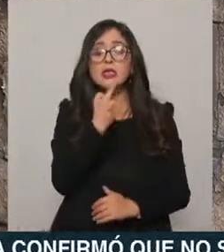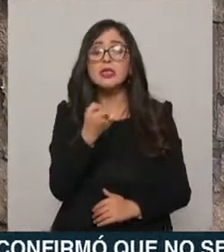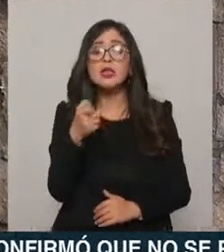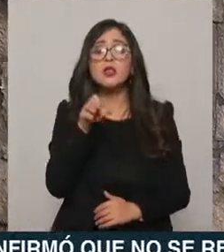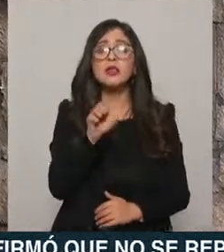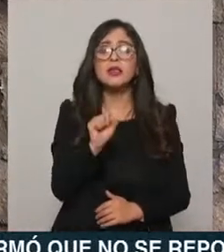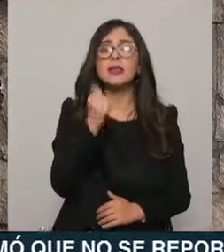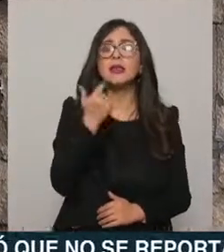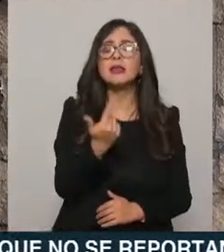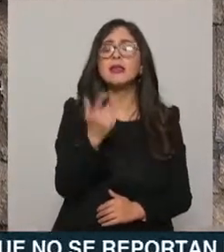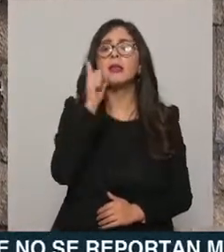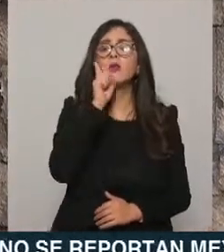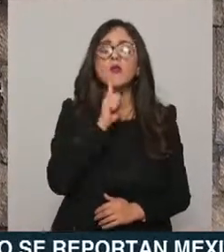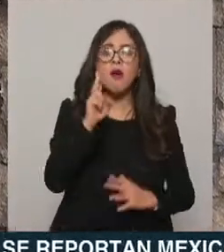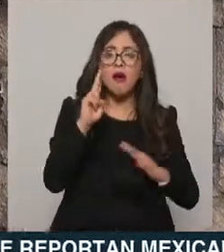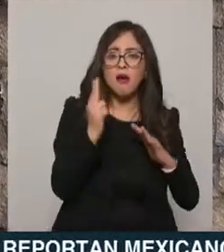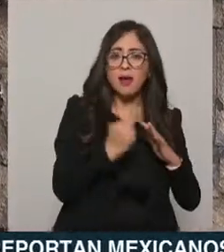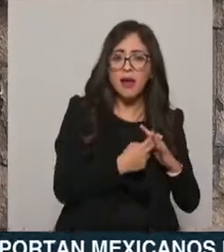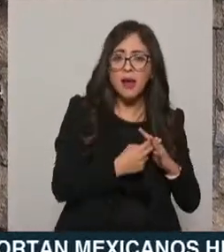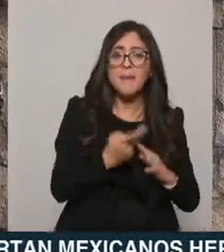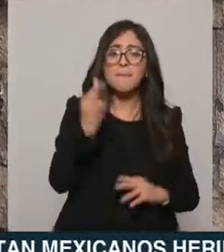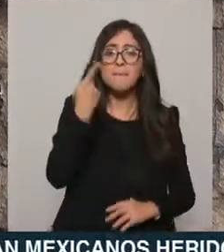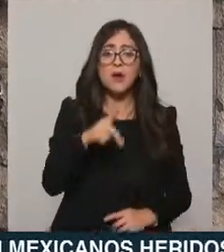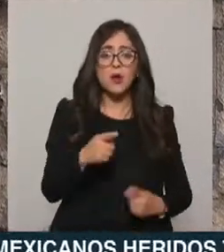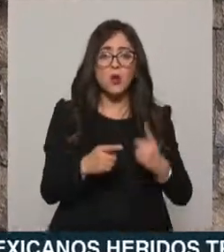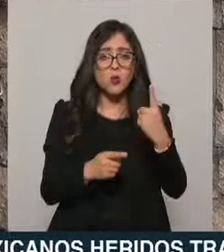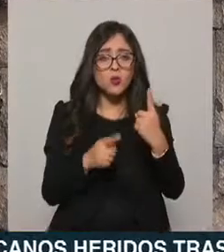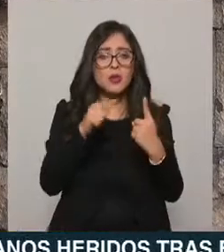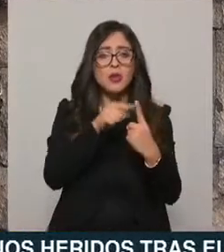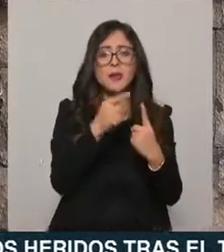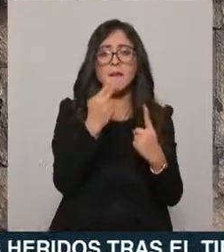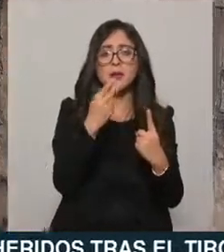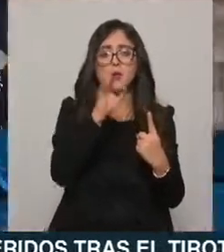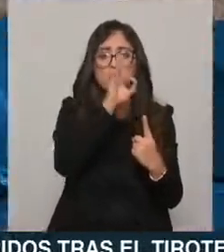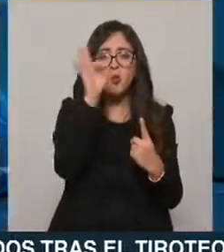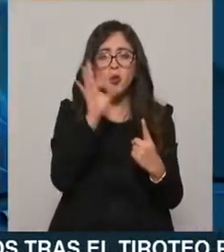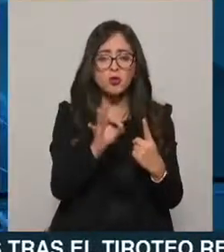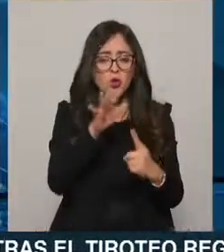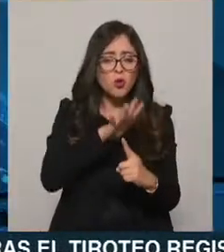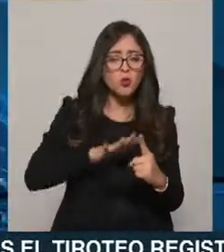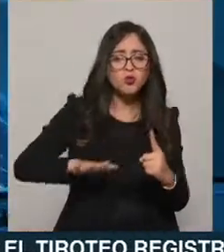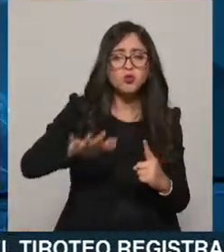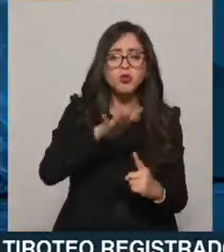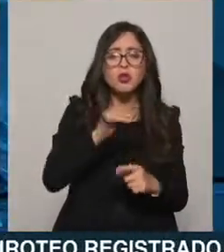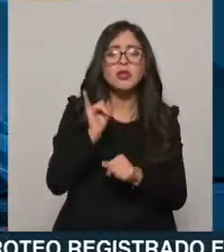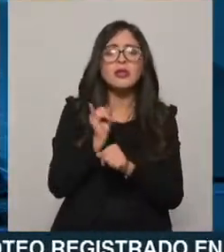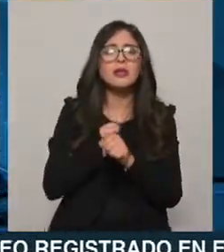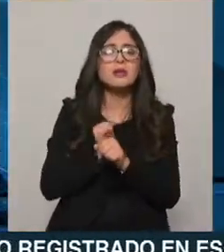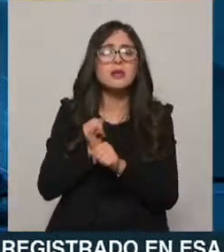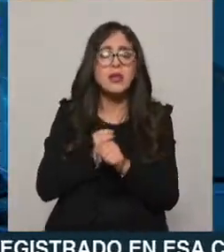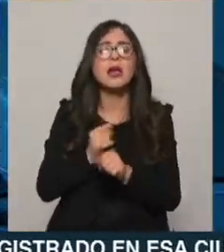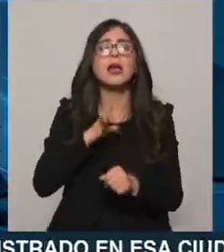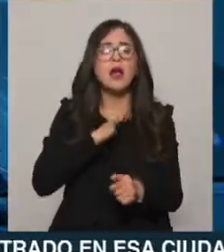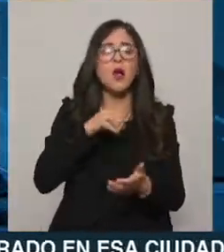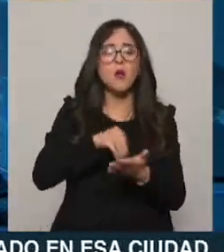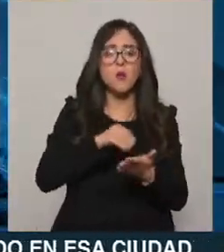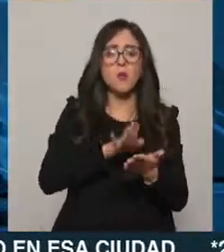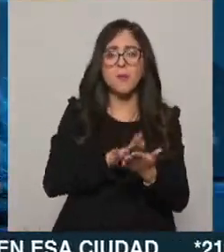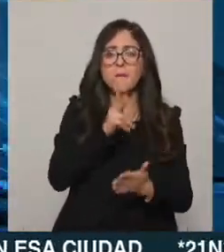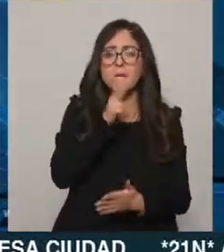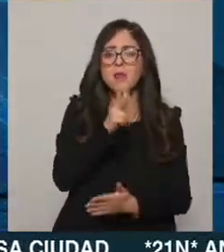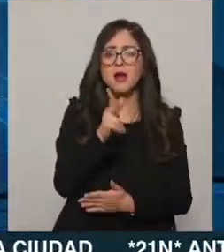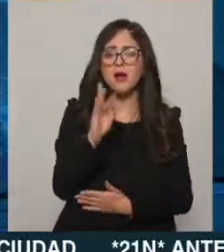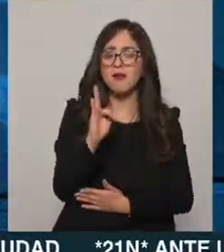167 mujeres fueron asesinadas y de ellas solamente el 25% de estos casos fue investigado como un feminicidio. Sabemos que en la